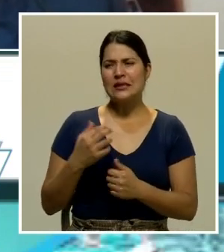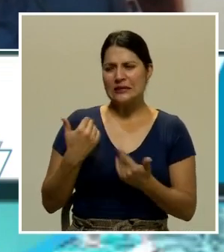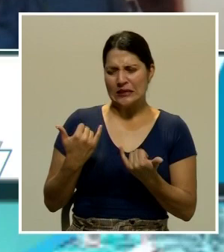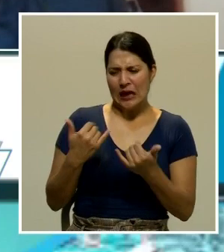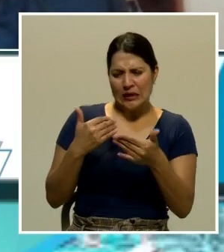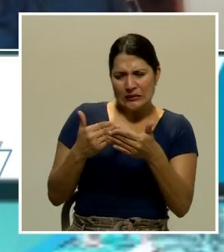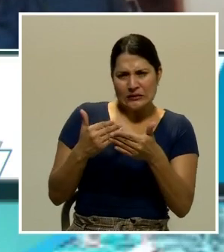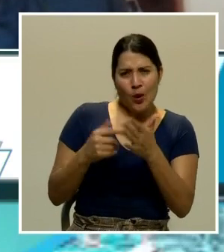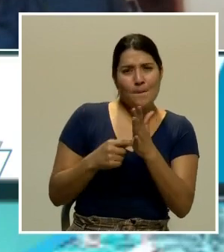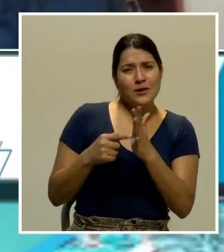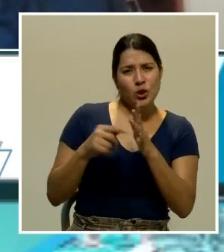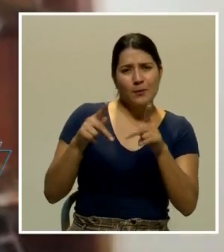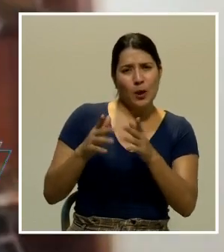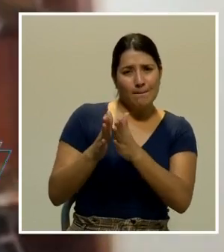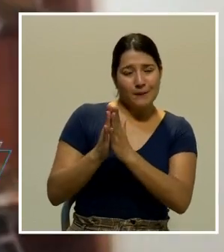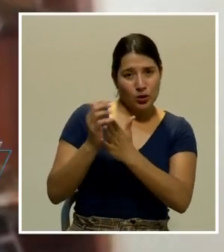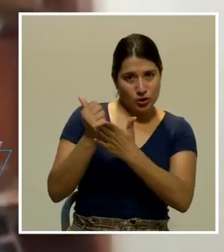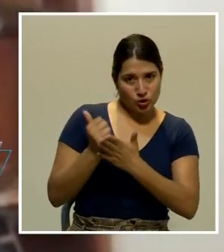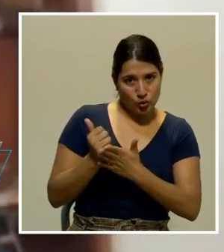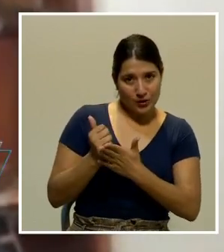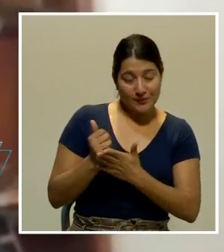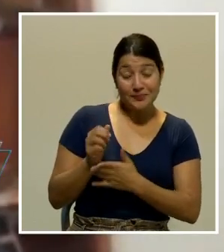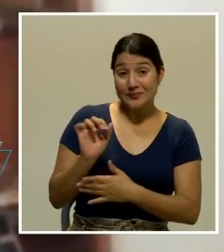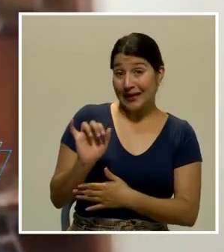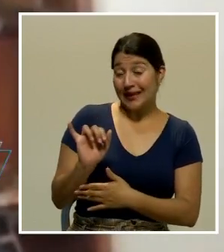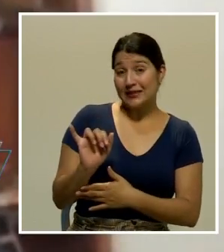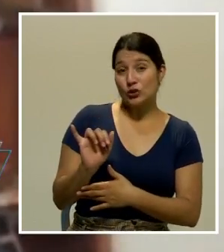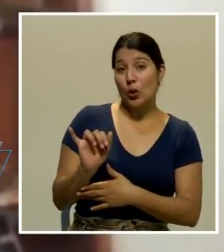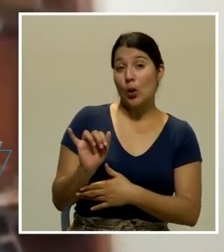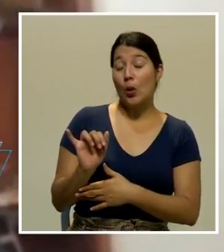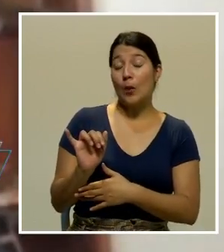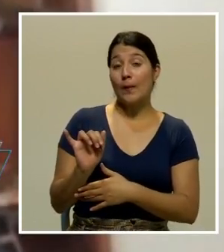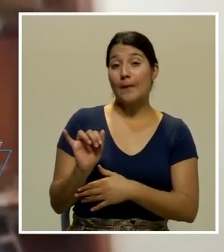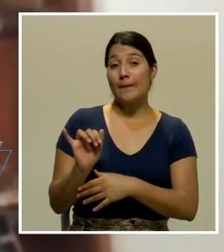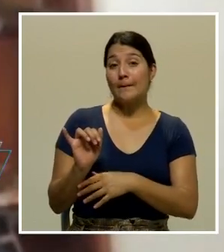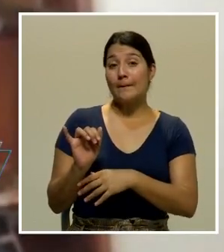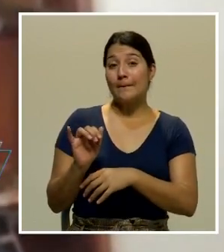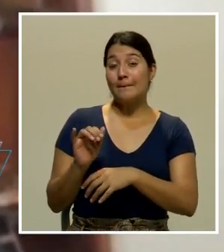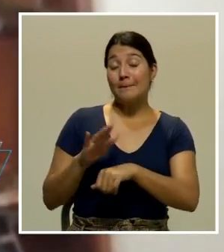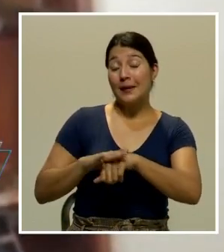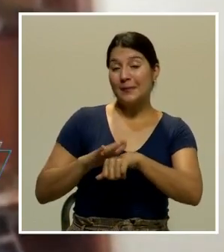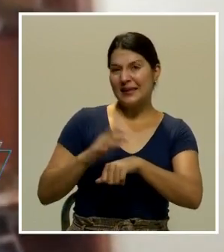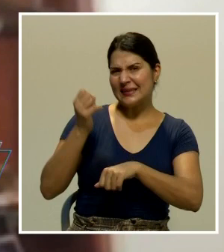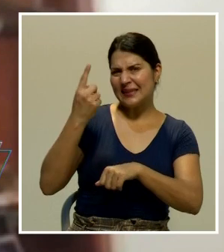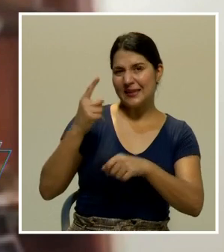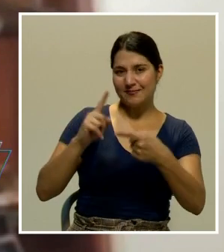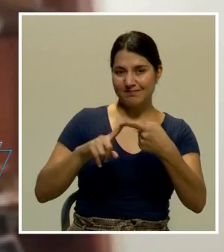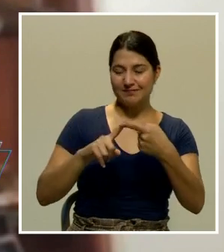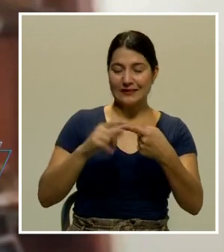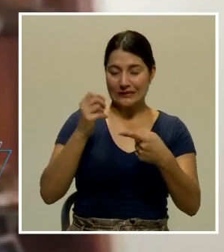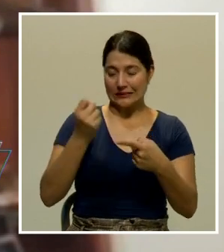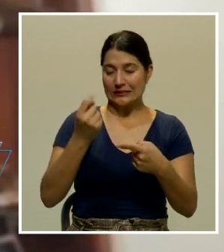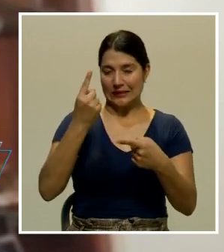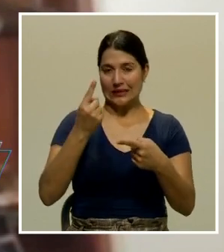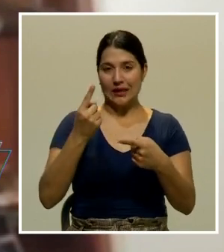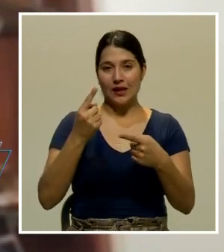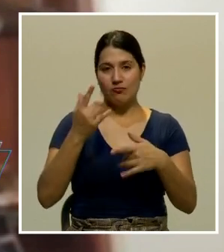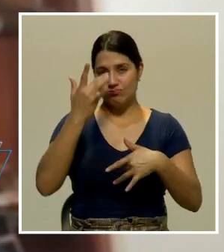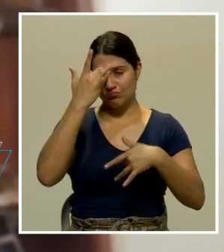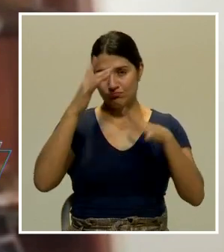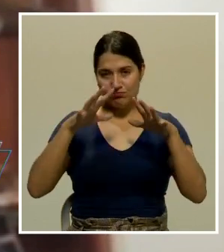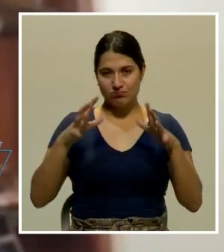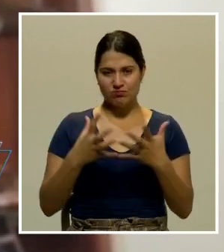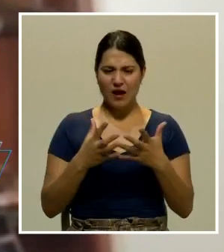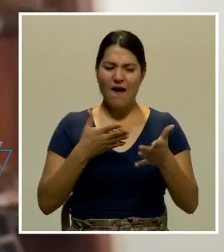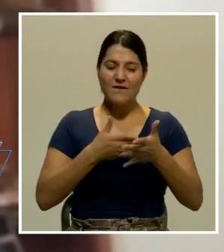cerca del 1,000,000 de personas. Eso nos da un dato sobre dos cosas, sobre el impacto de la pandemia y